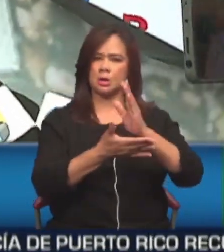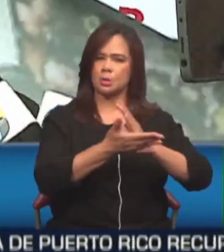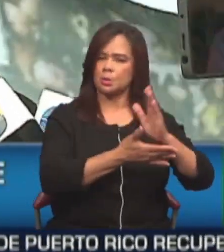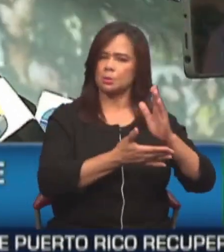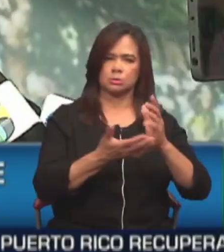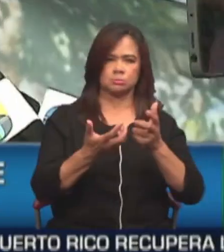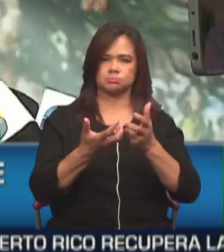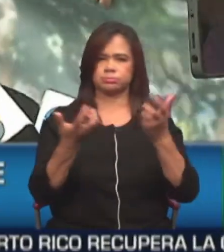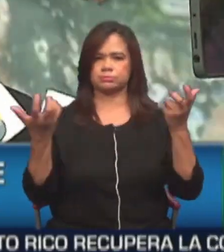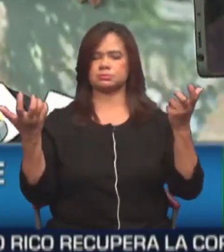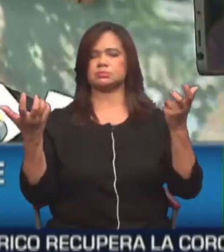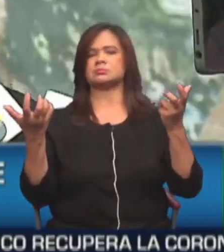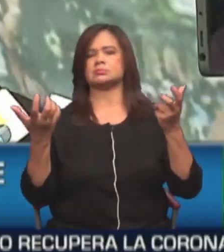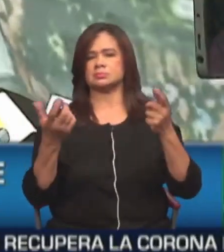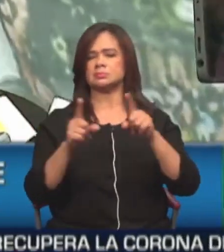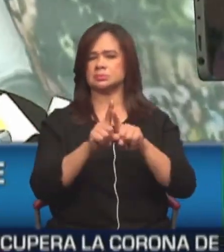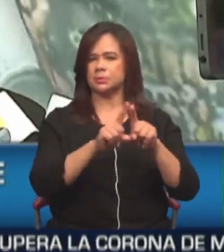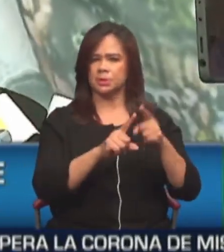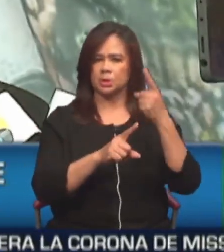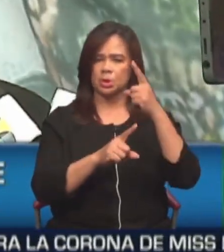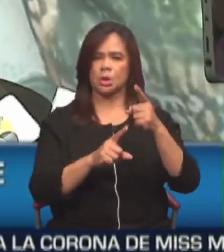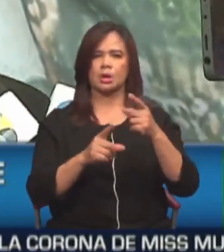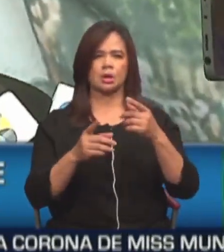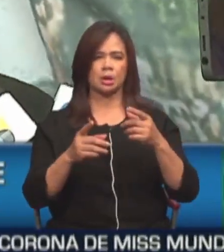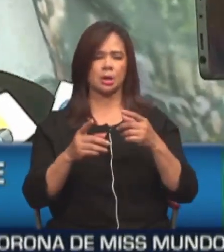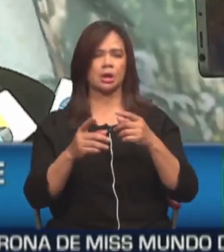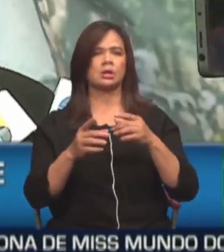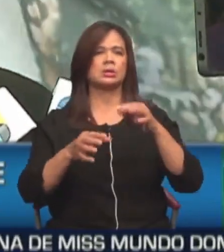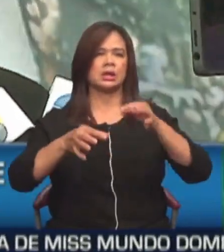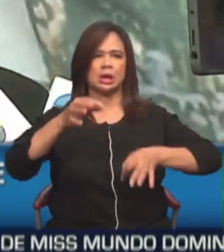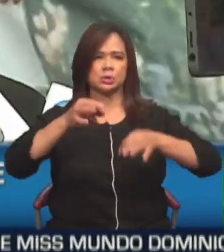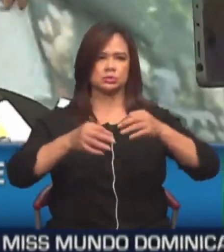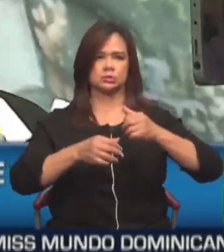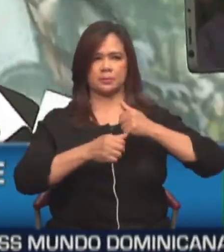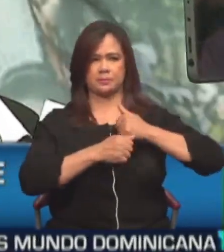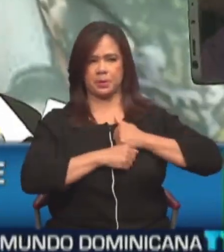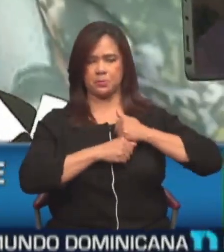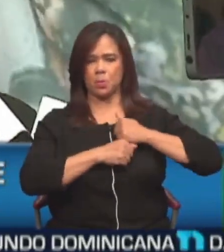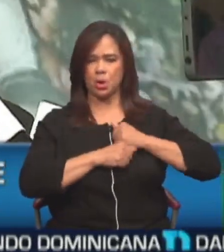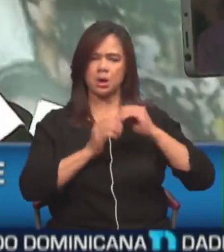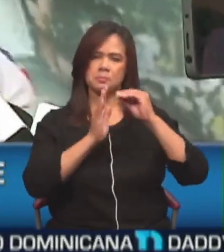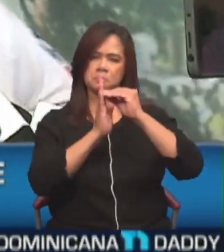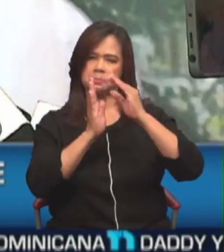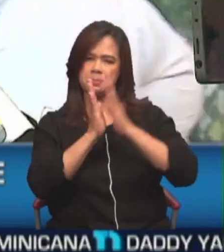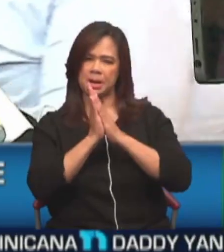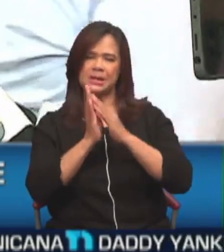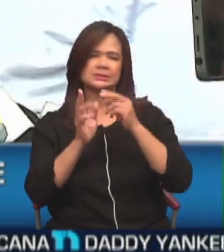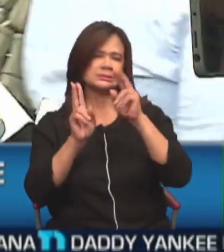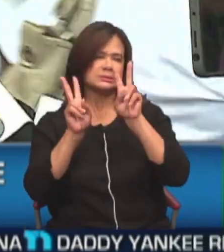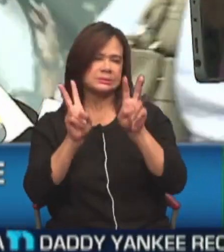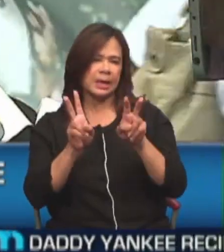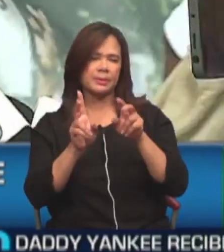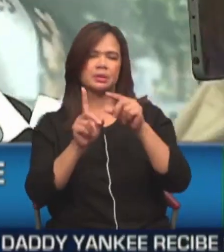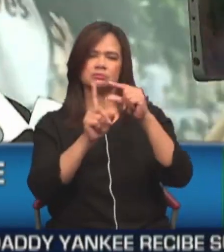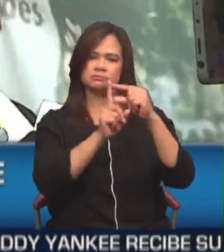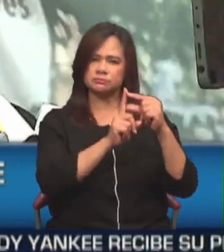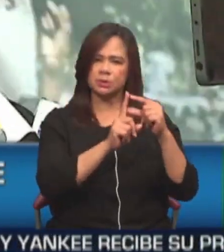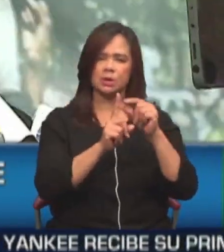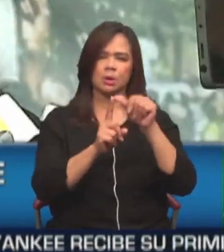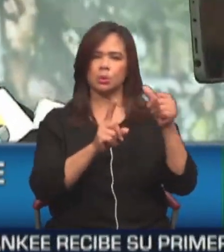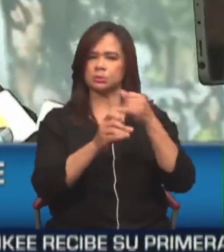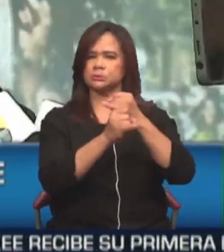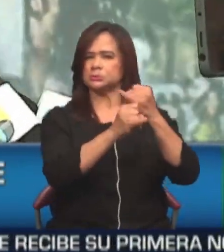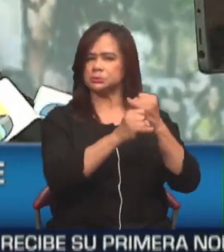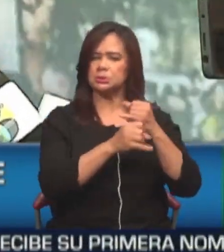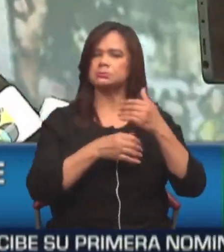¿verdad? Pero igualmente que tiene la figura de los tribunales militares. Es decir, hay muchos temas que luego que otras instituciones